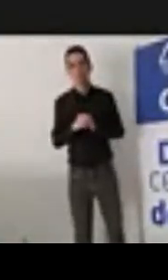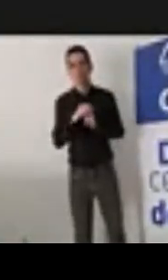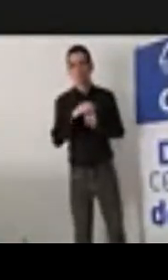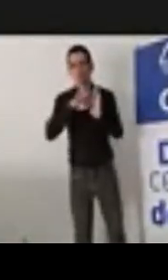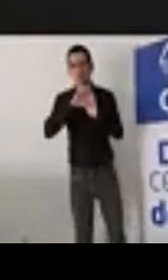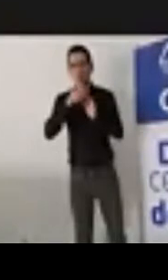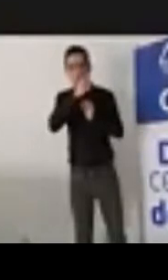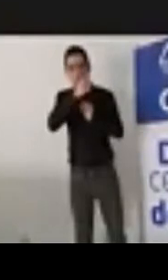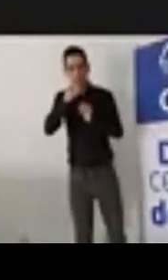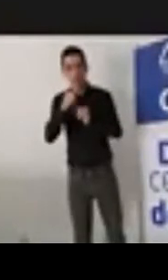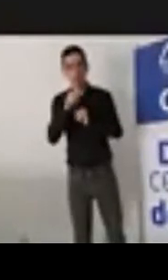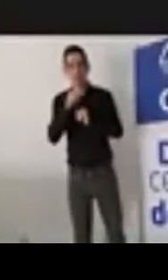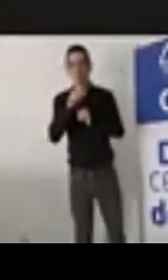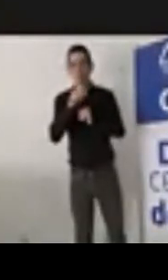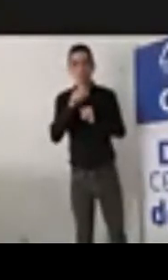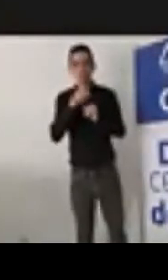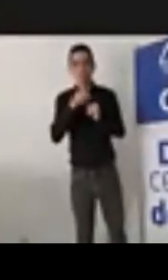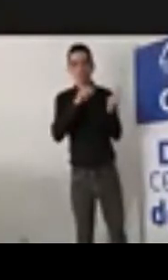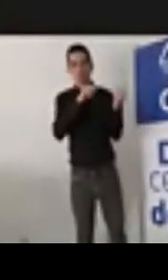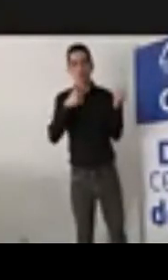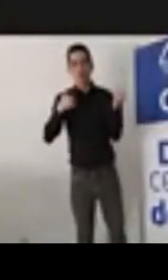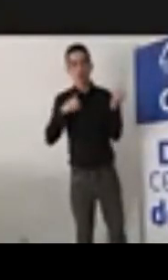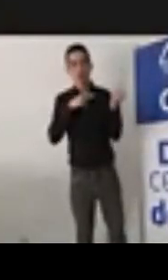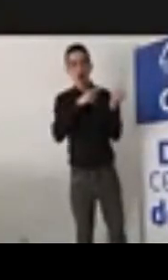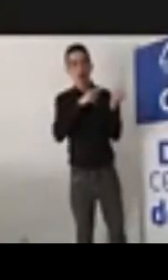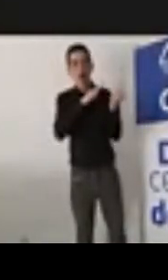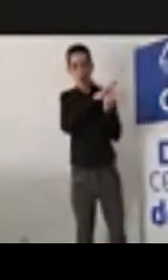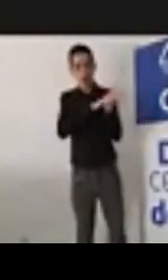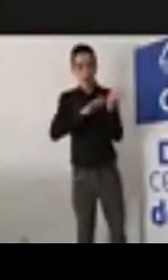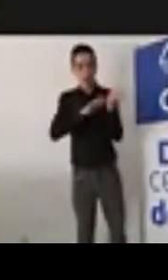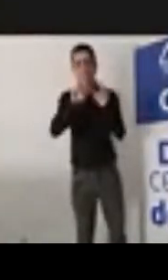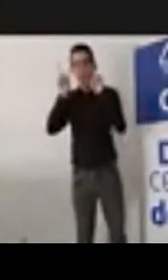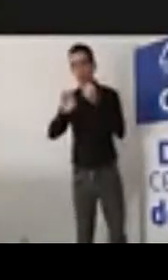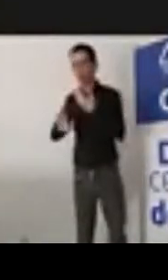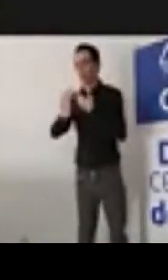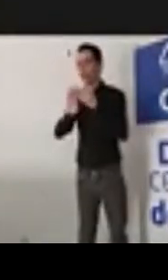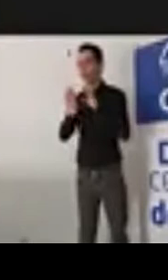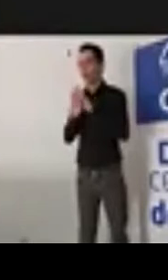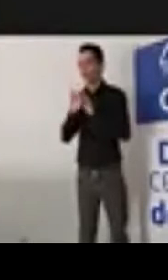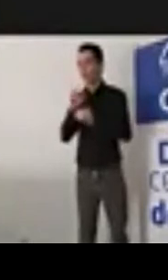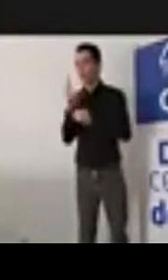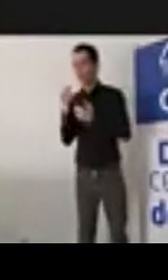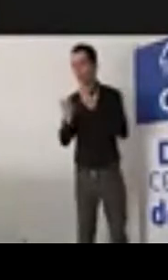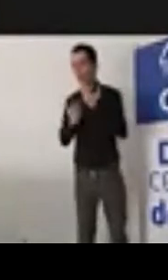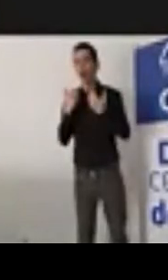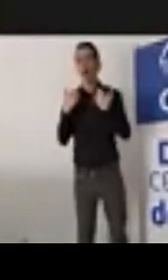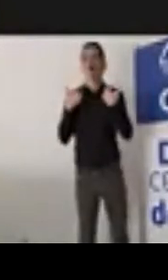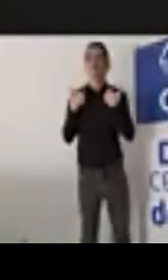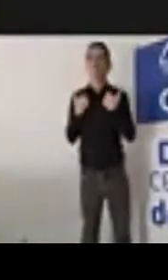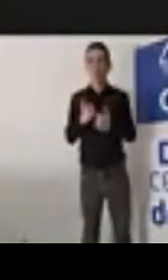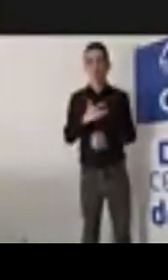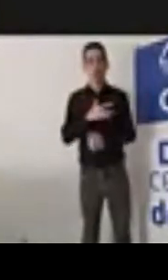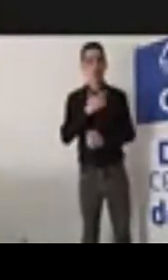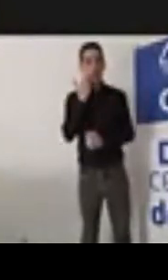seguramente el joven va a sentirse motivado a participar en estas discusiones. Pero lo más interesante de todo, Dorian, es cómo cuando hay jóvenes líderes, cuando